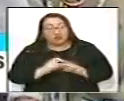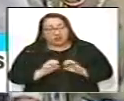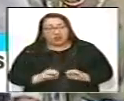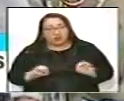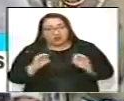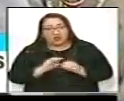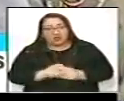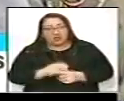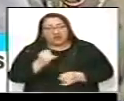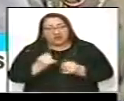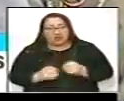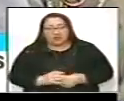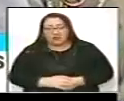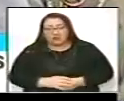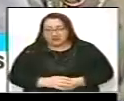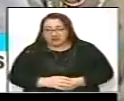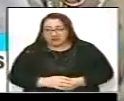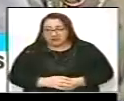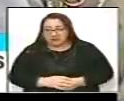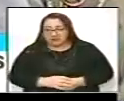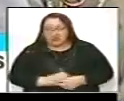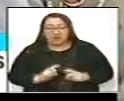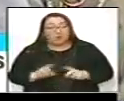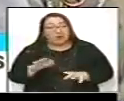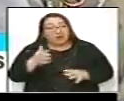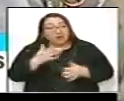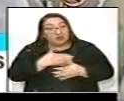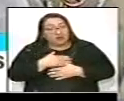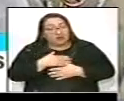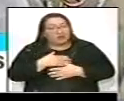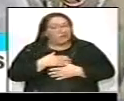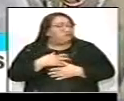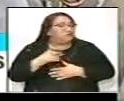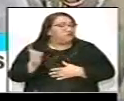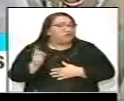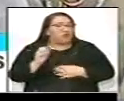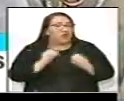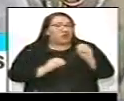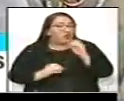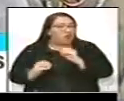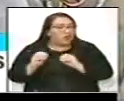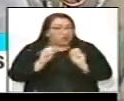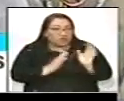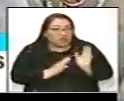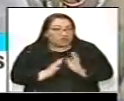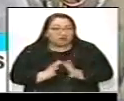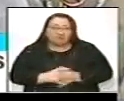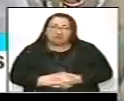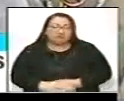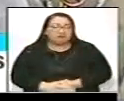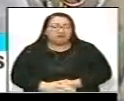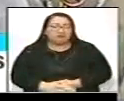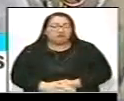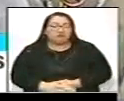importante, finalmente. Pero me parece a mí que tampoco la organización.